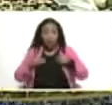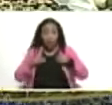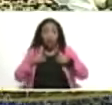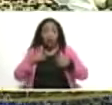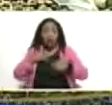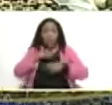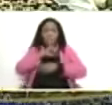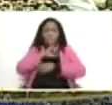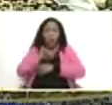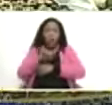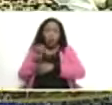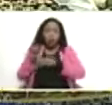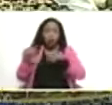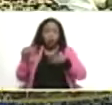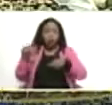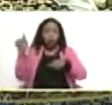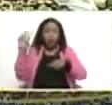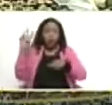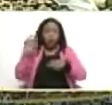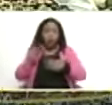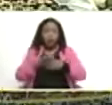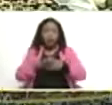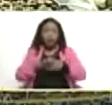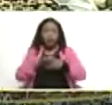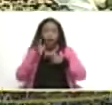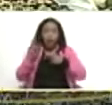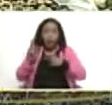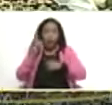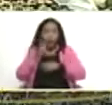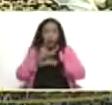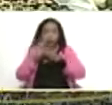en territorio venezolano. Así hay que tener